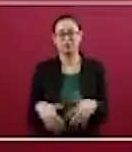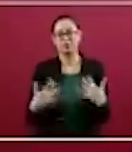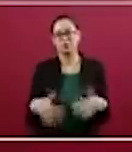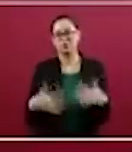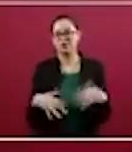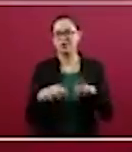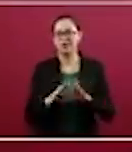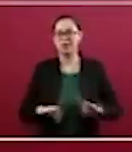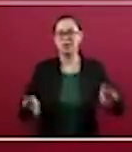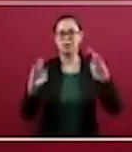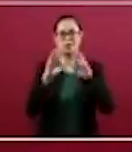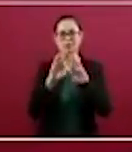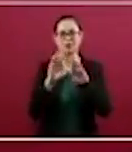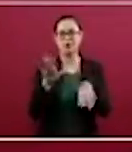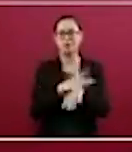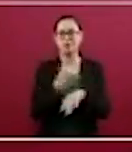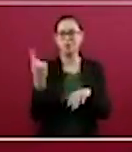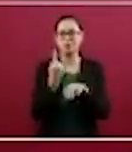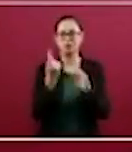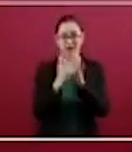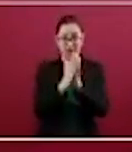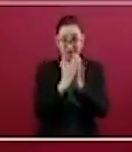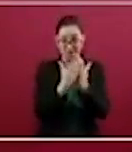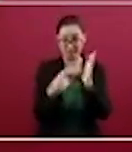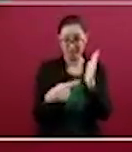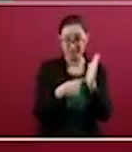porque los libros de texto gratuito